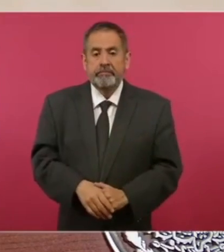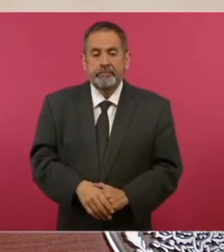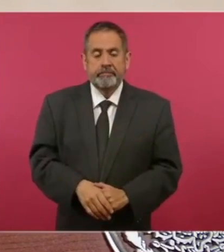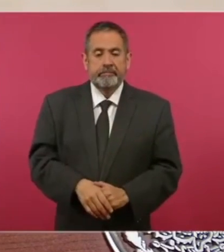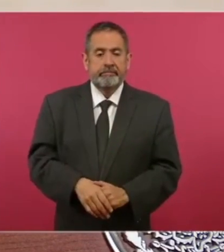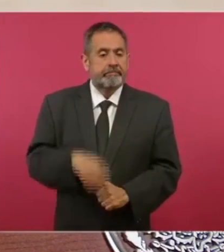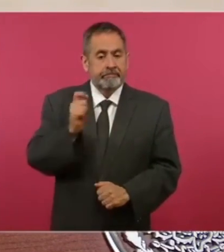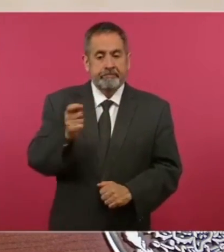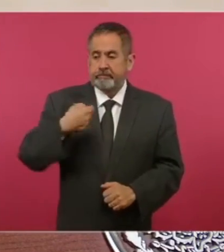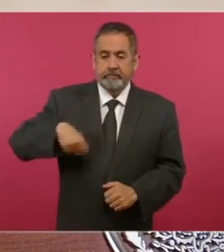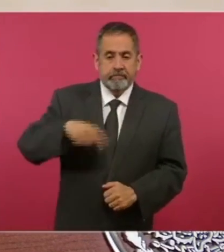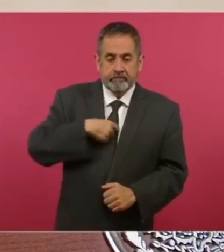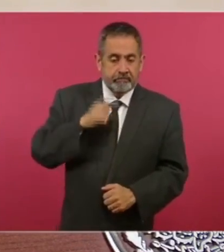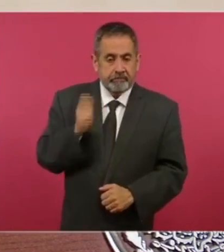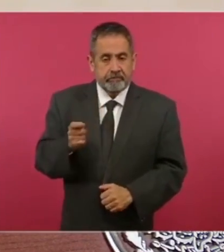nosotros